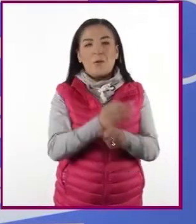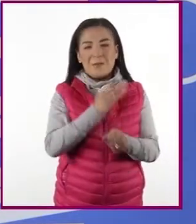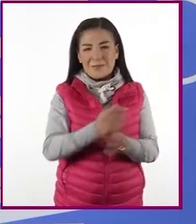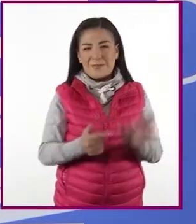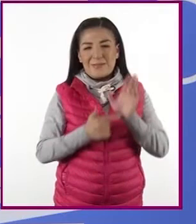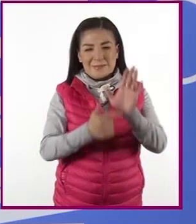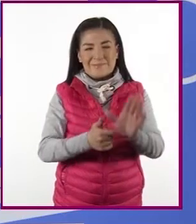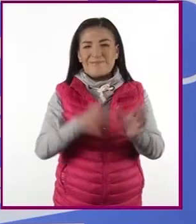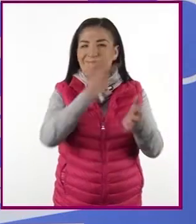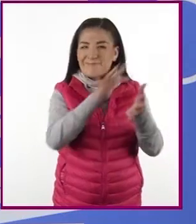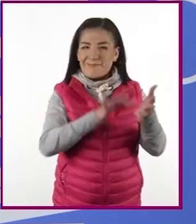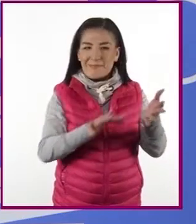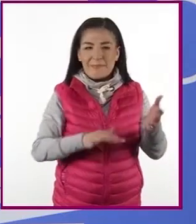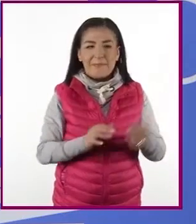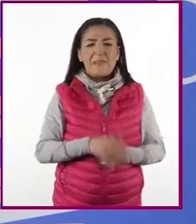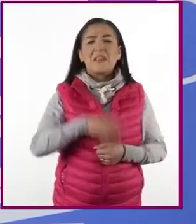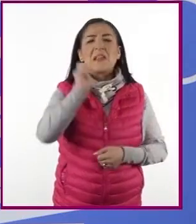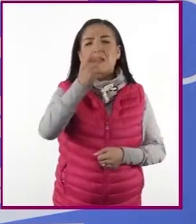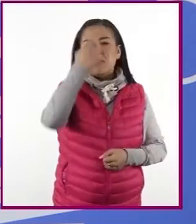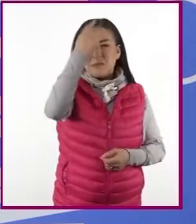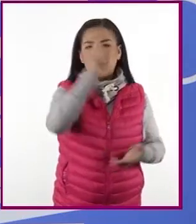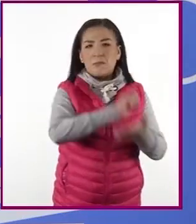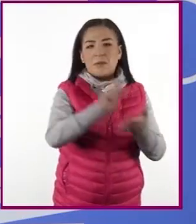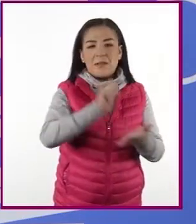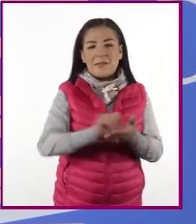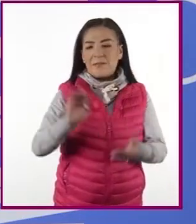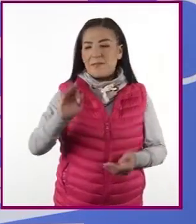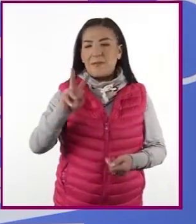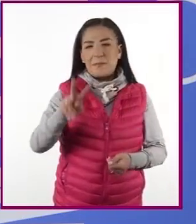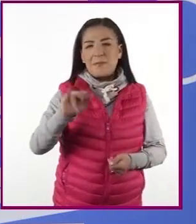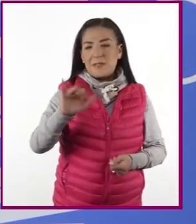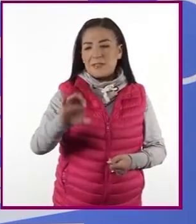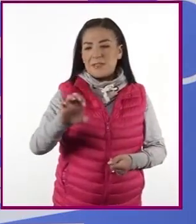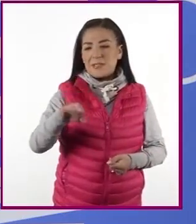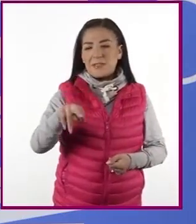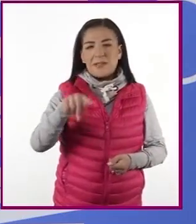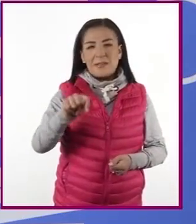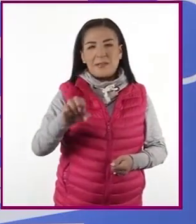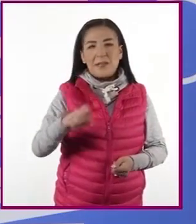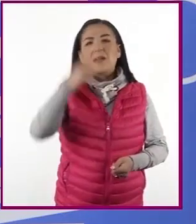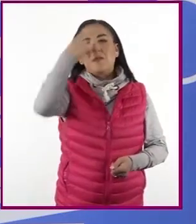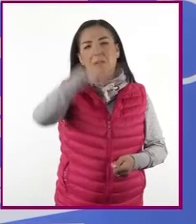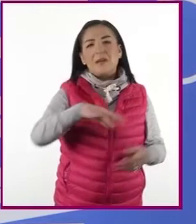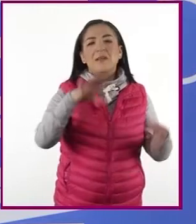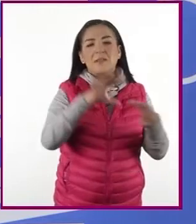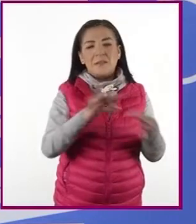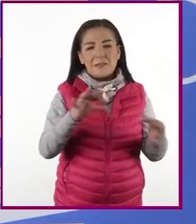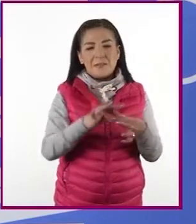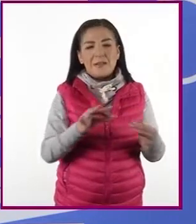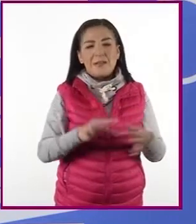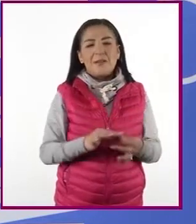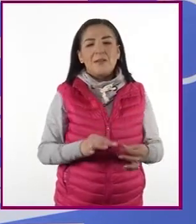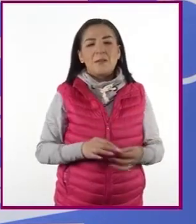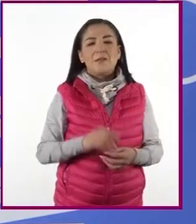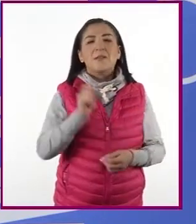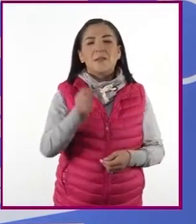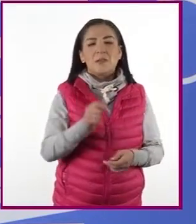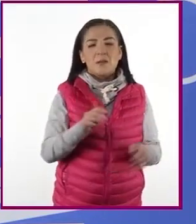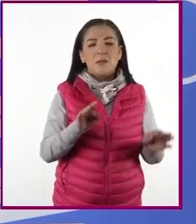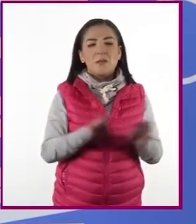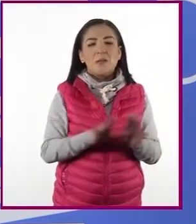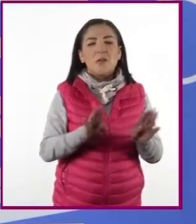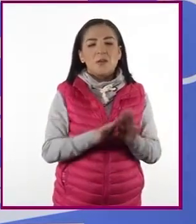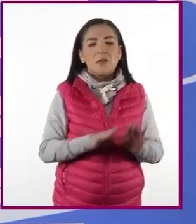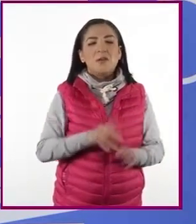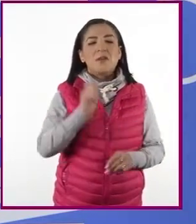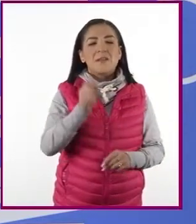escrito por Vicente Francisco Torres para introducir su antología titulada